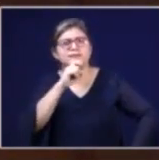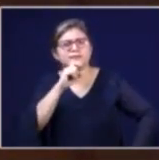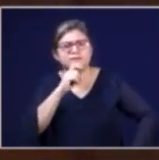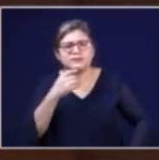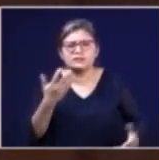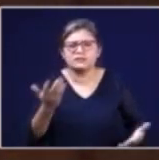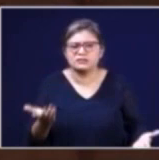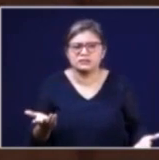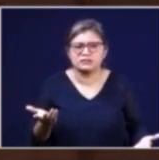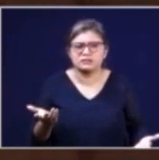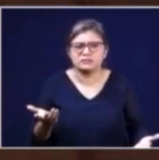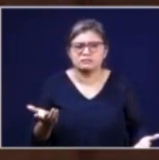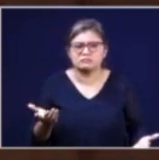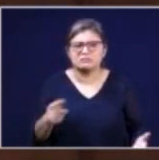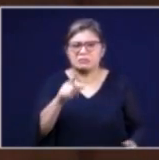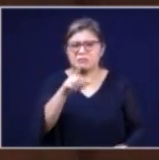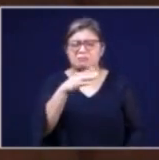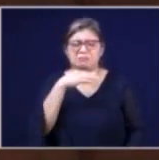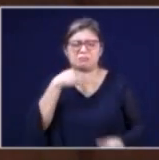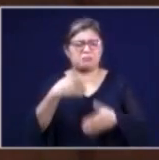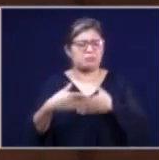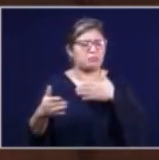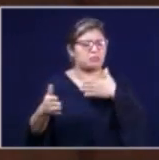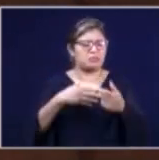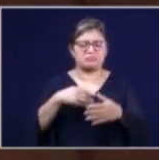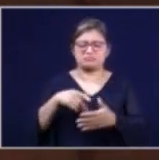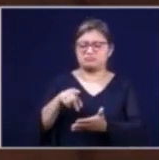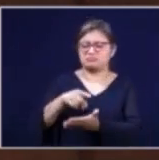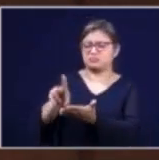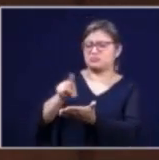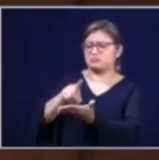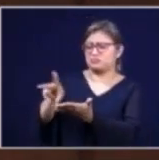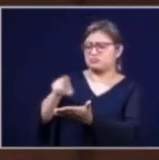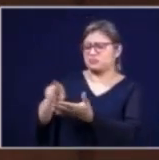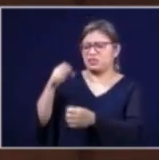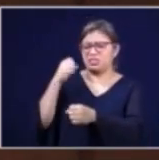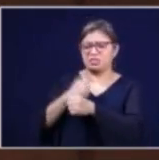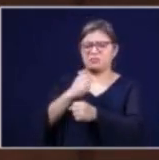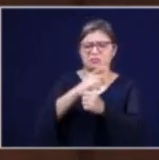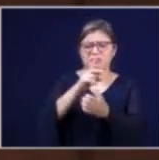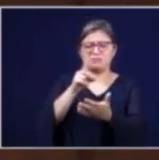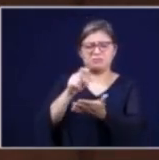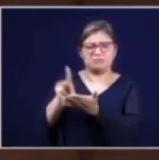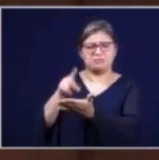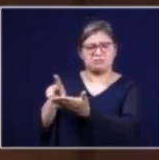despedir justificadamente. ¿Y el Ministerio del Trabajo qué está haciendo frente a eso?